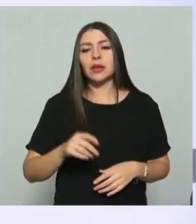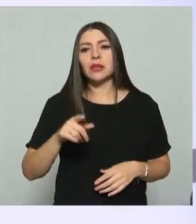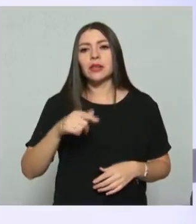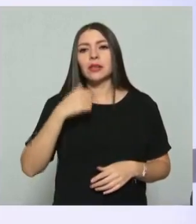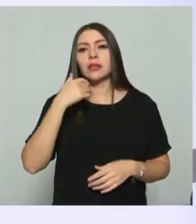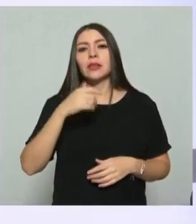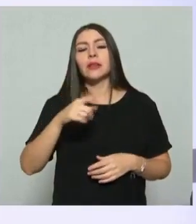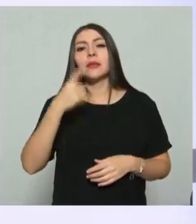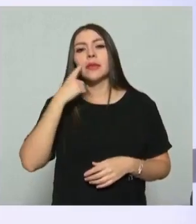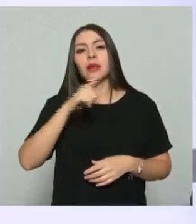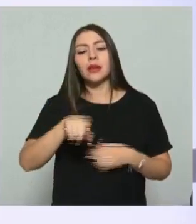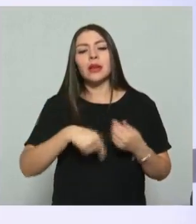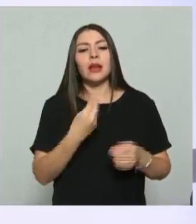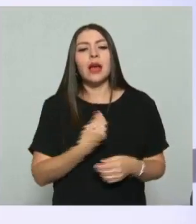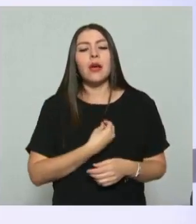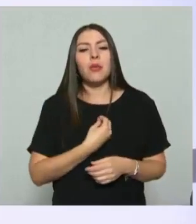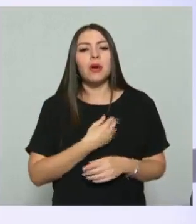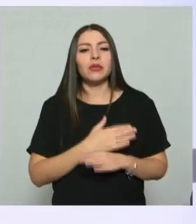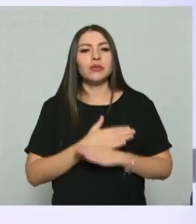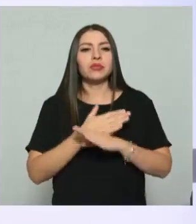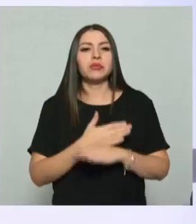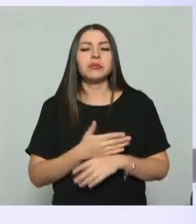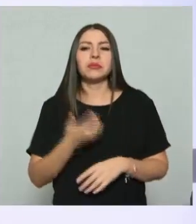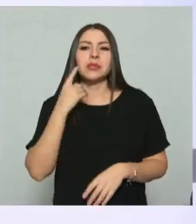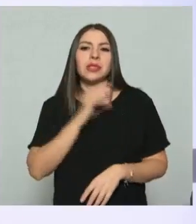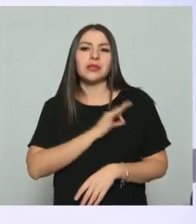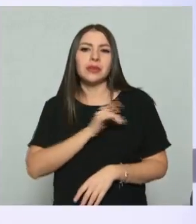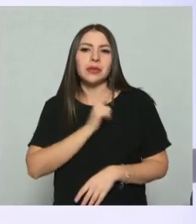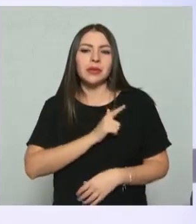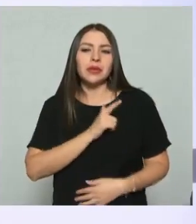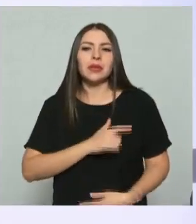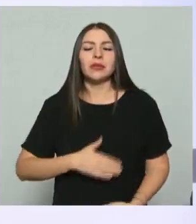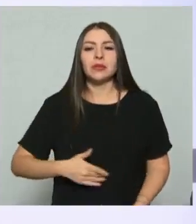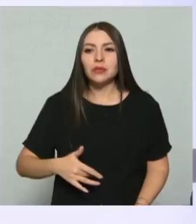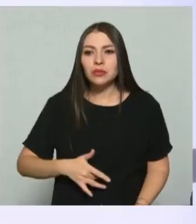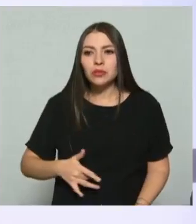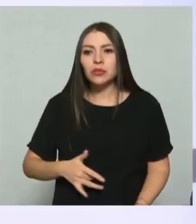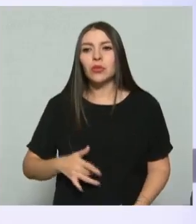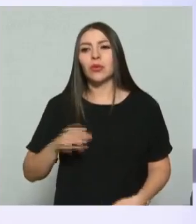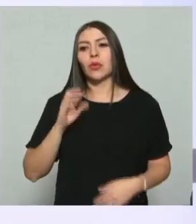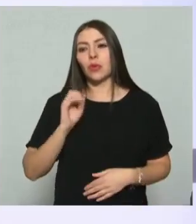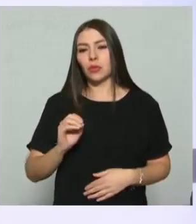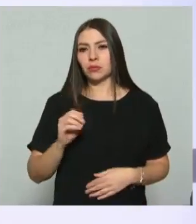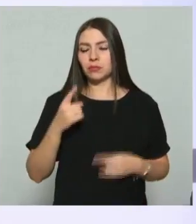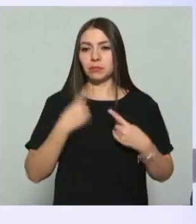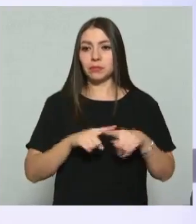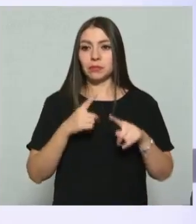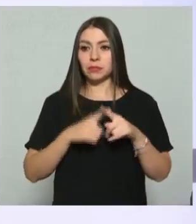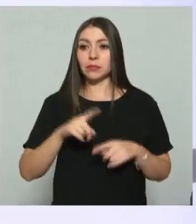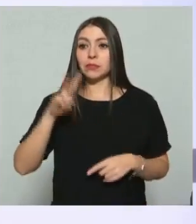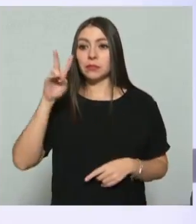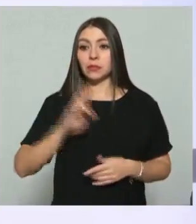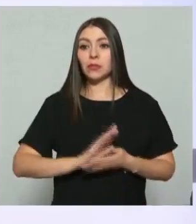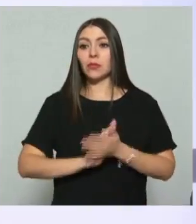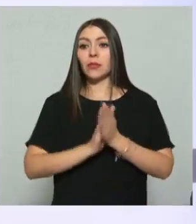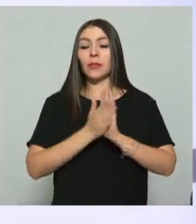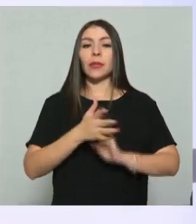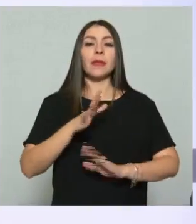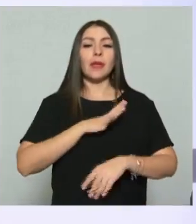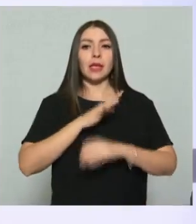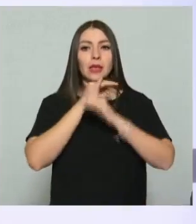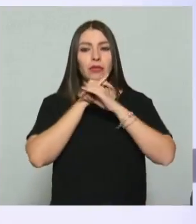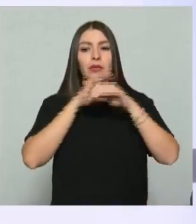somos más resistentes, infecciones urinarias, el estómago, vías aéreas. En verdad sí hay información, porque a